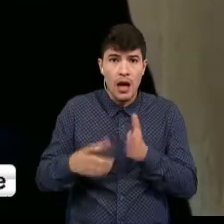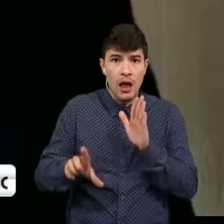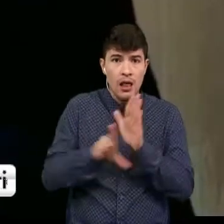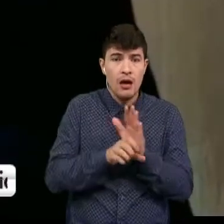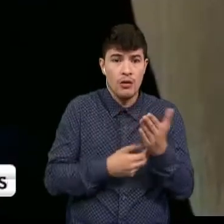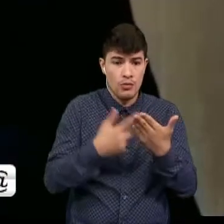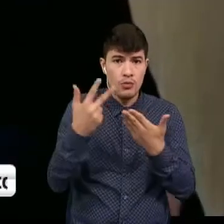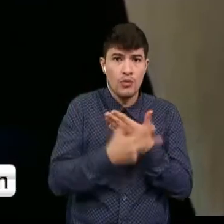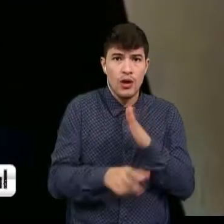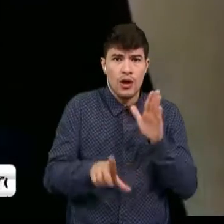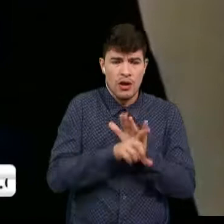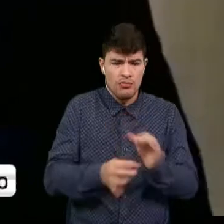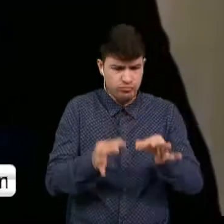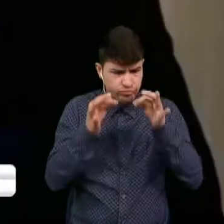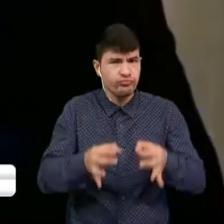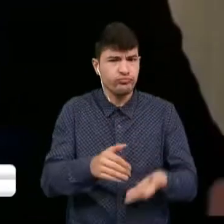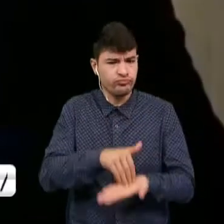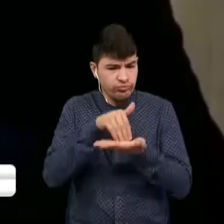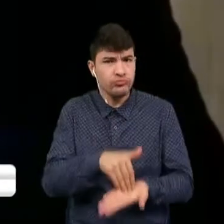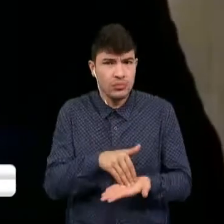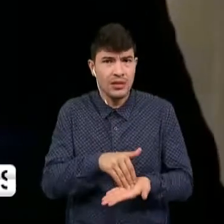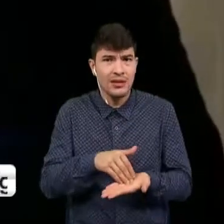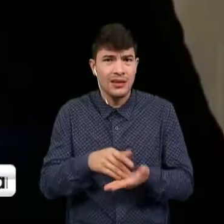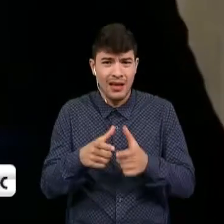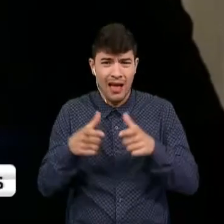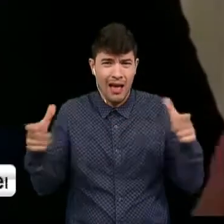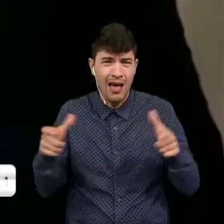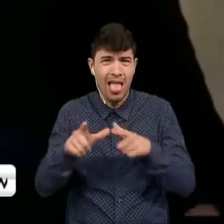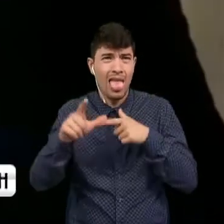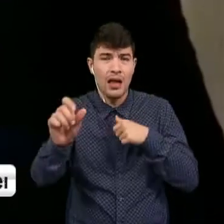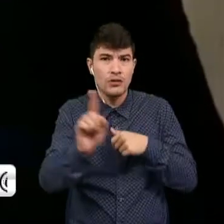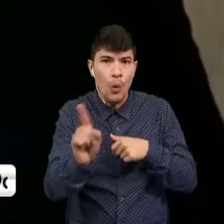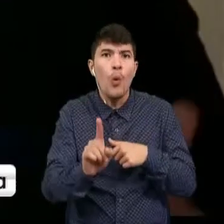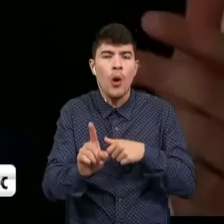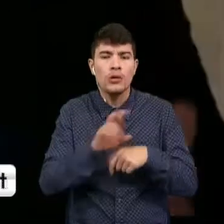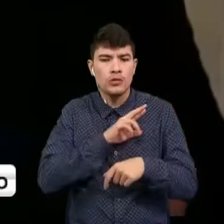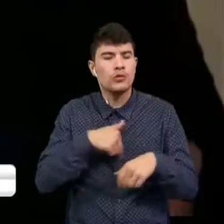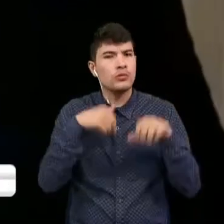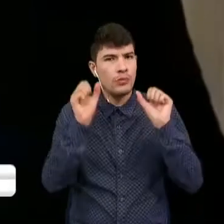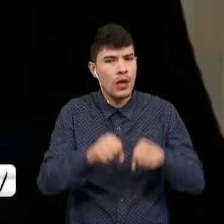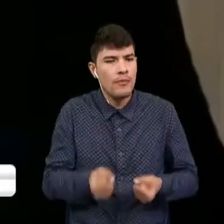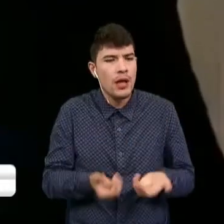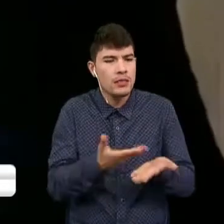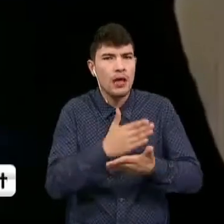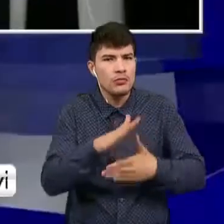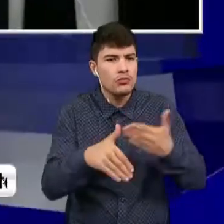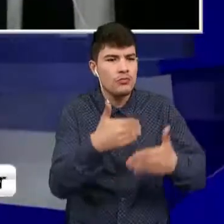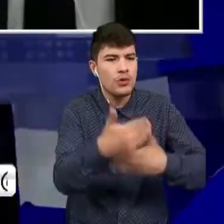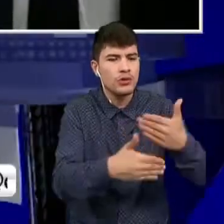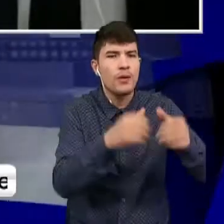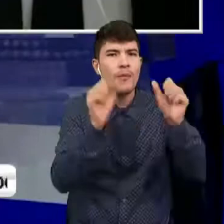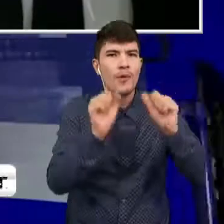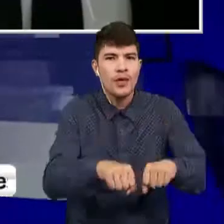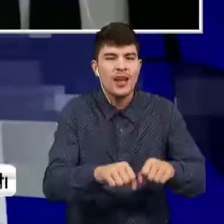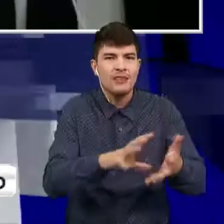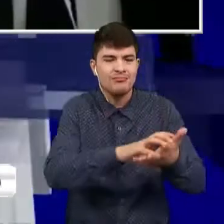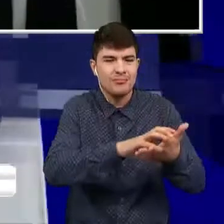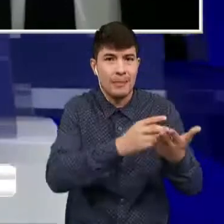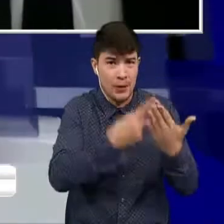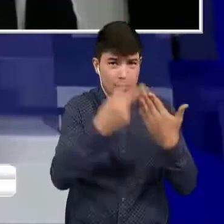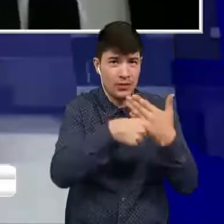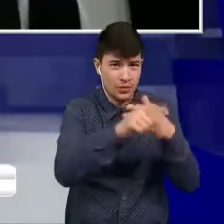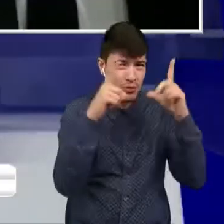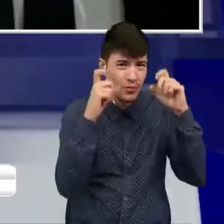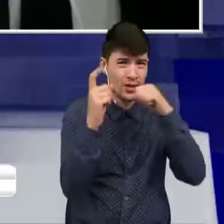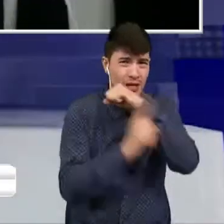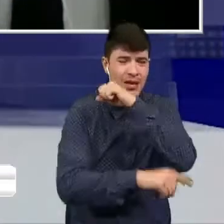un proyecto de ley mucho más fuerte, mucho más sólido, no que quede tan amplio y tan laxo, nosotros podamos hacer todos los procesos para poder en última sacar de funcionamiento